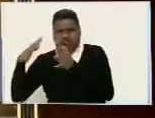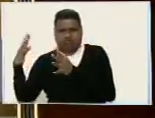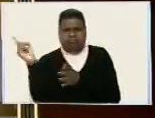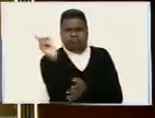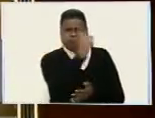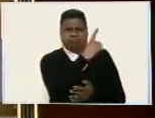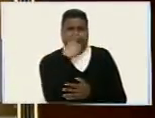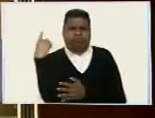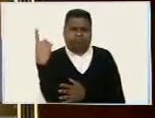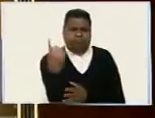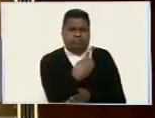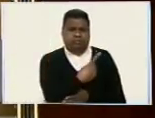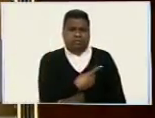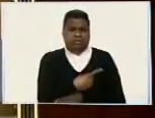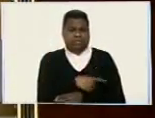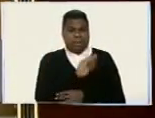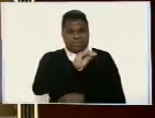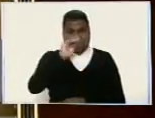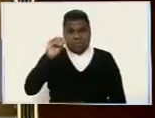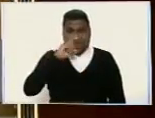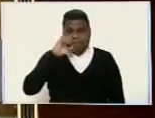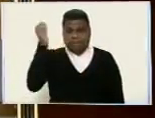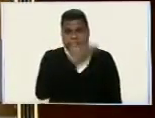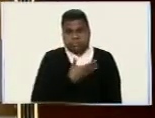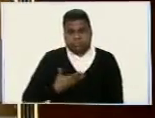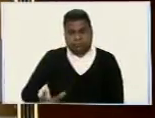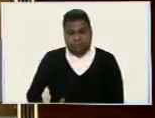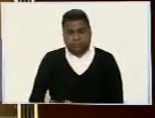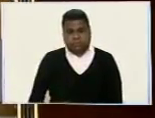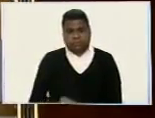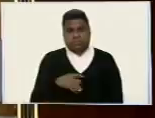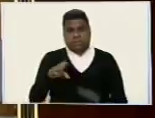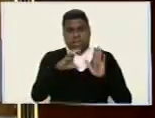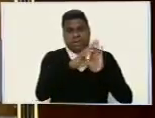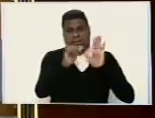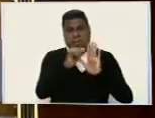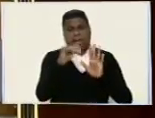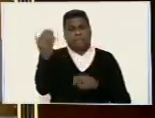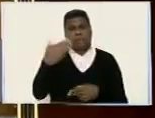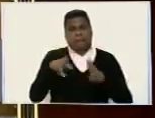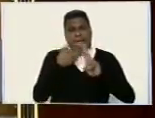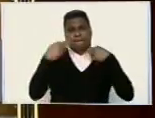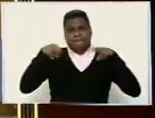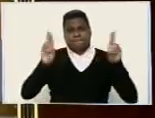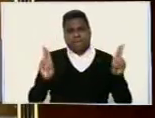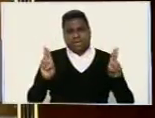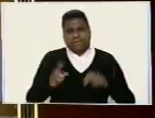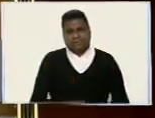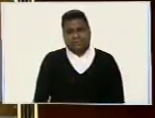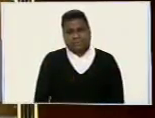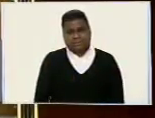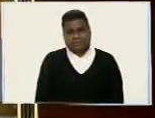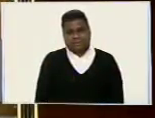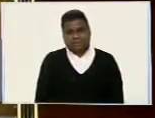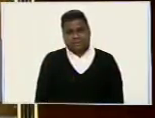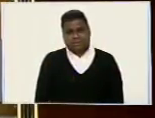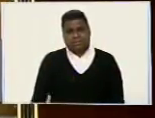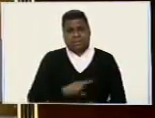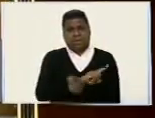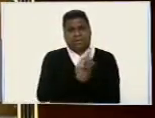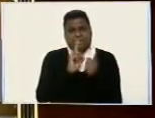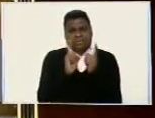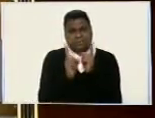Presidente Nicolás Maduro ha convocado a esta Asamblea Nacional Constituyente para traer la paz y para capear el